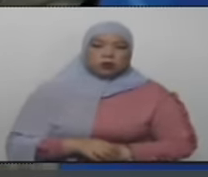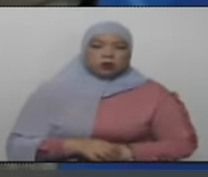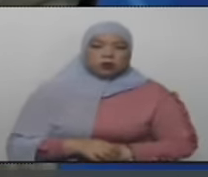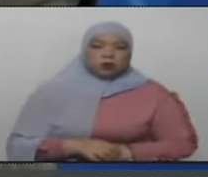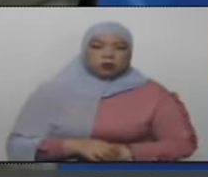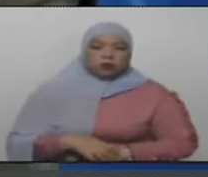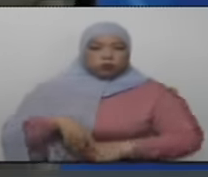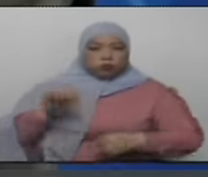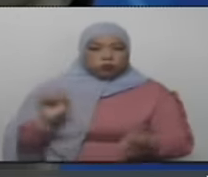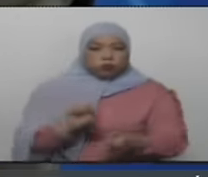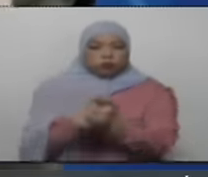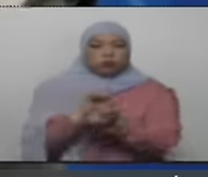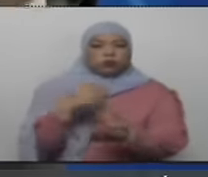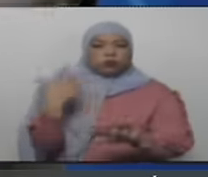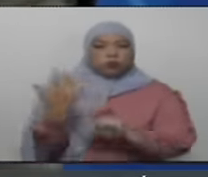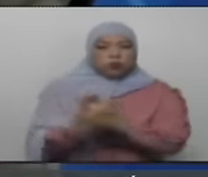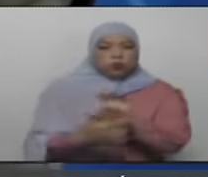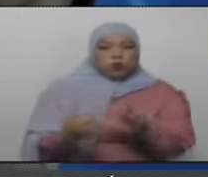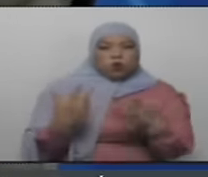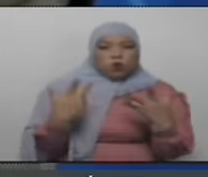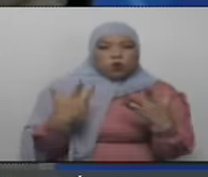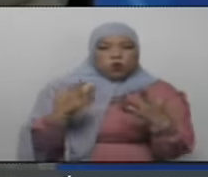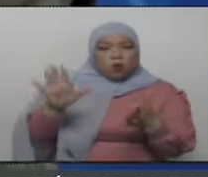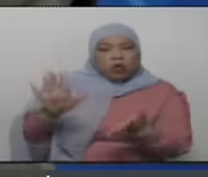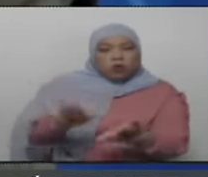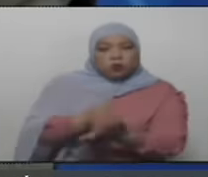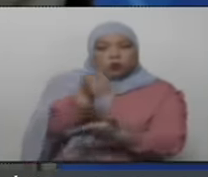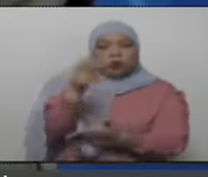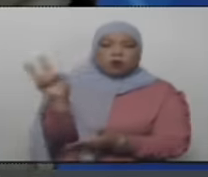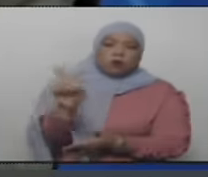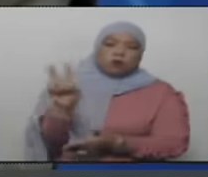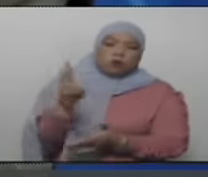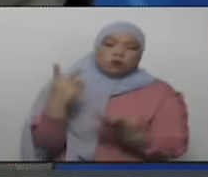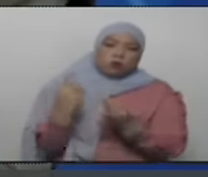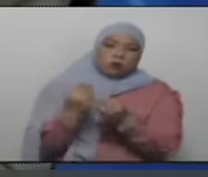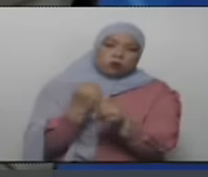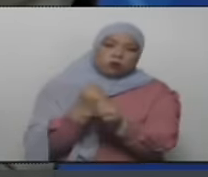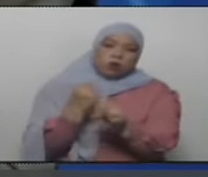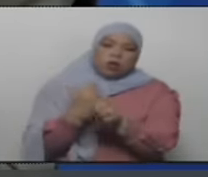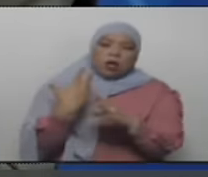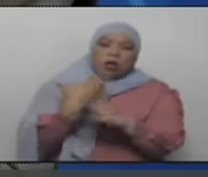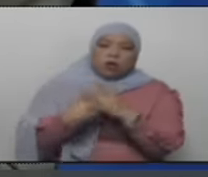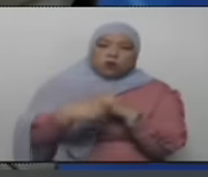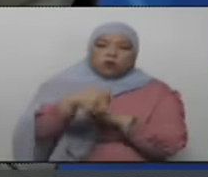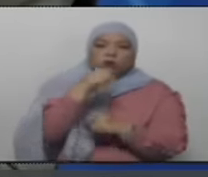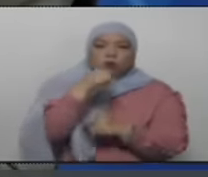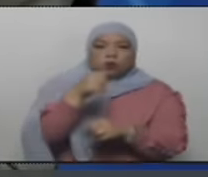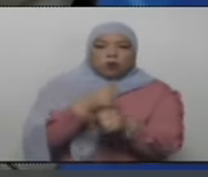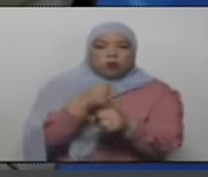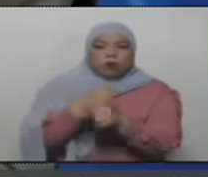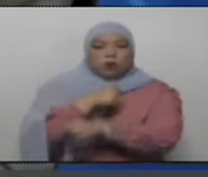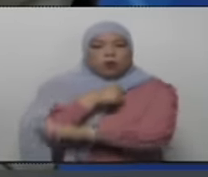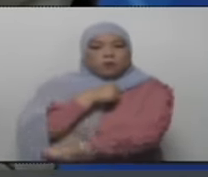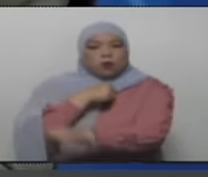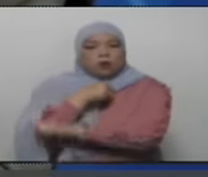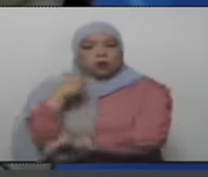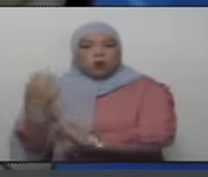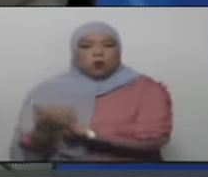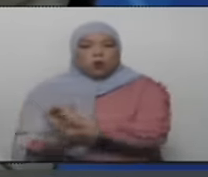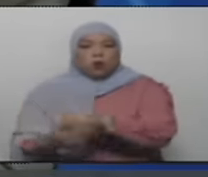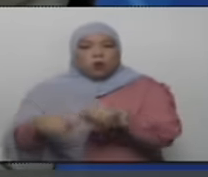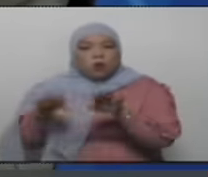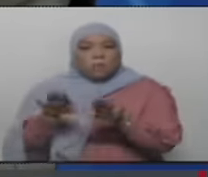delincuenciales para tomar 8 ciudades importantes con los delincuentes que se iban a escapar, iban a estar armados. No